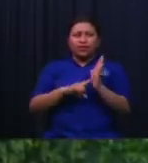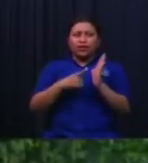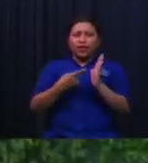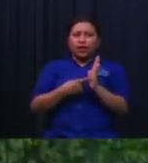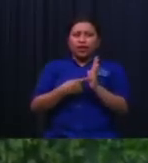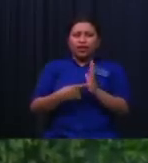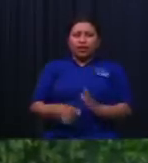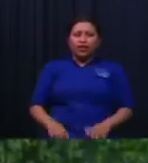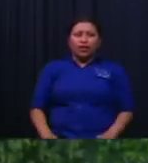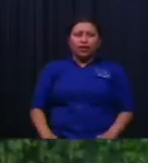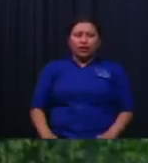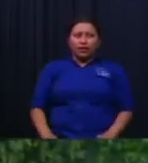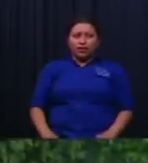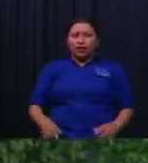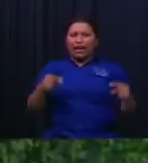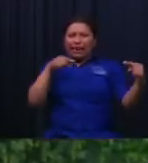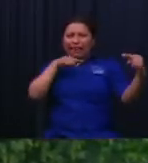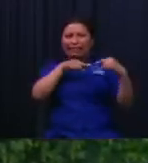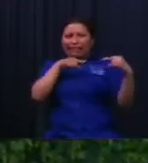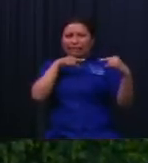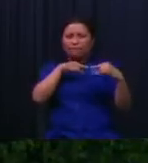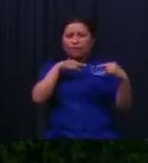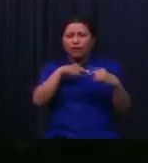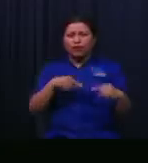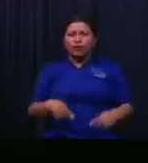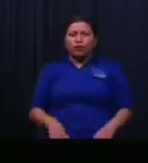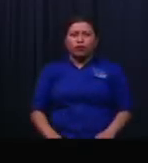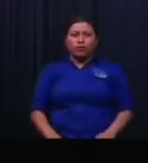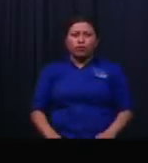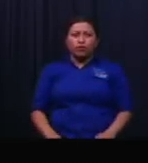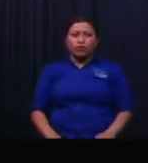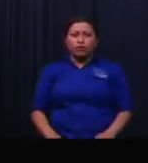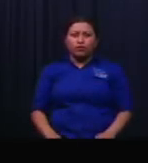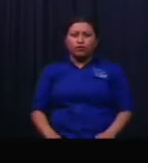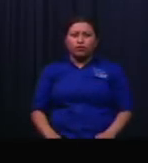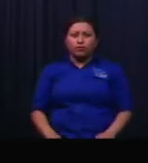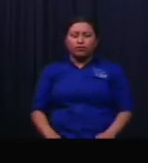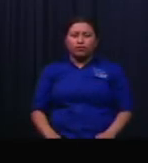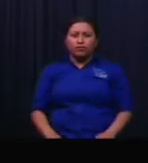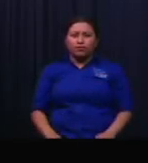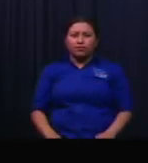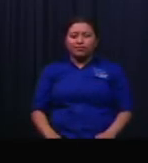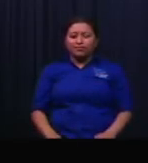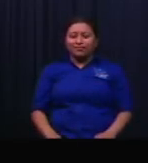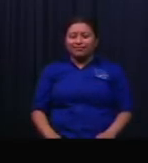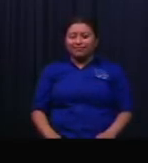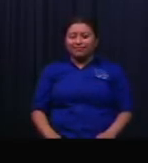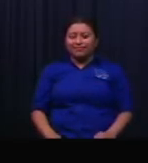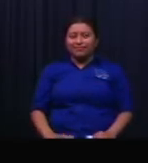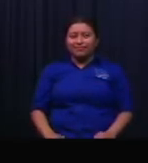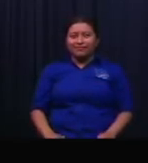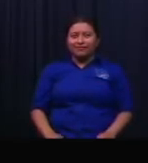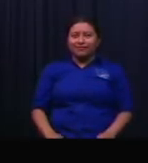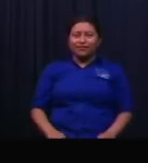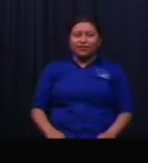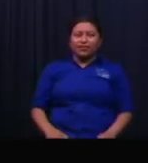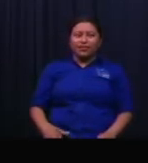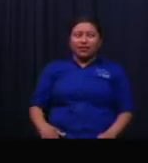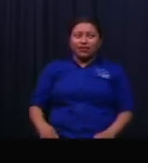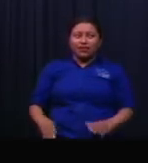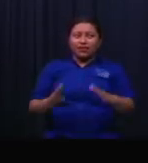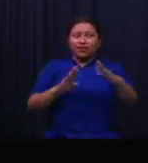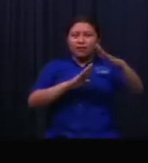diccionario Strong? Que viene de la palabra ectra, del femenino, dice, tiene una raíz del femenino,